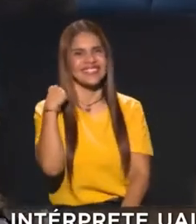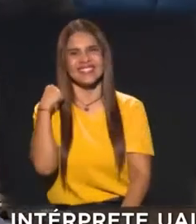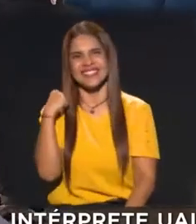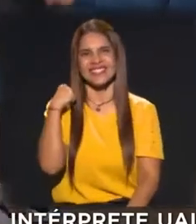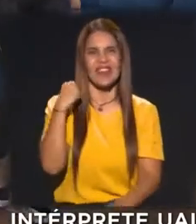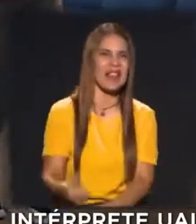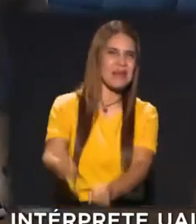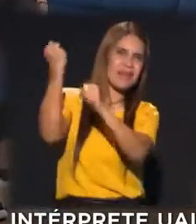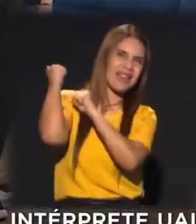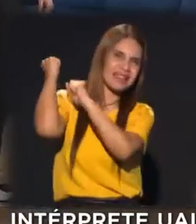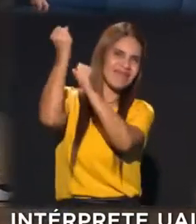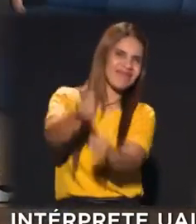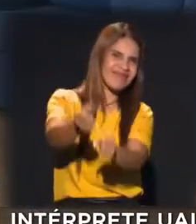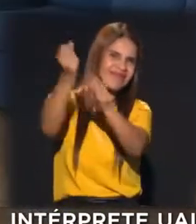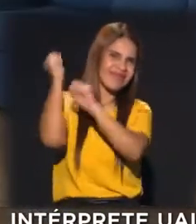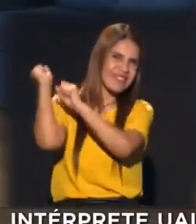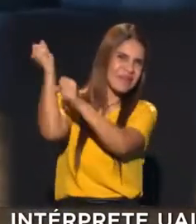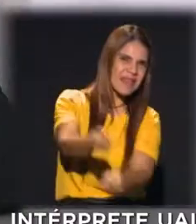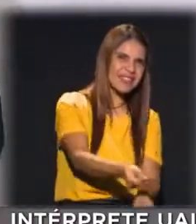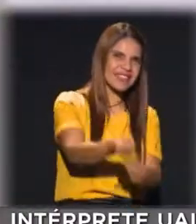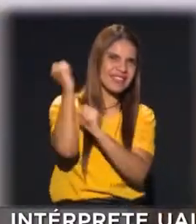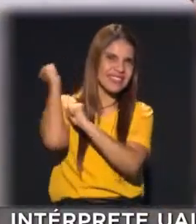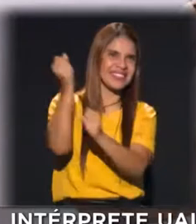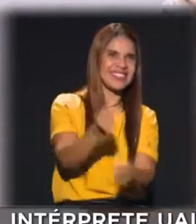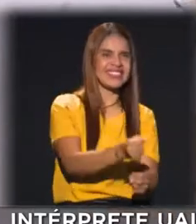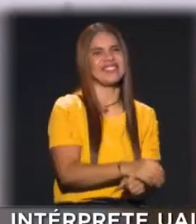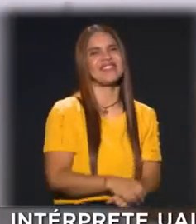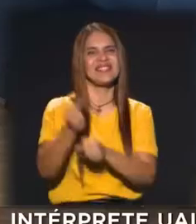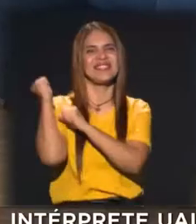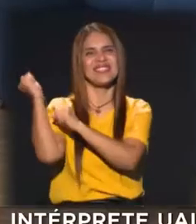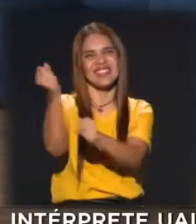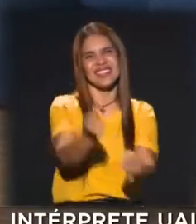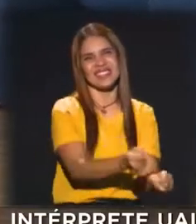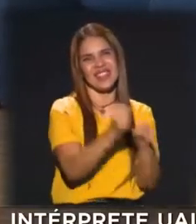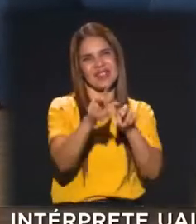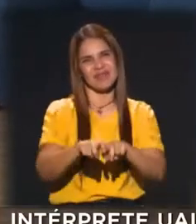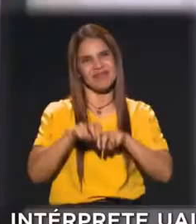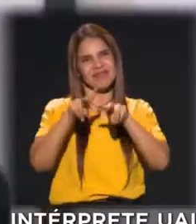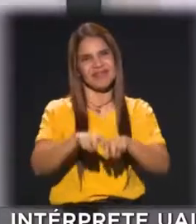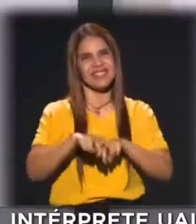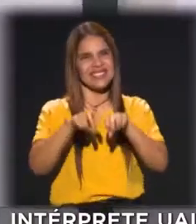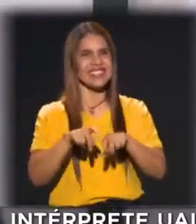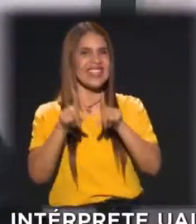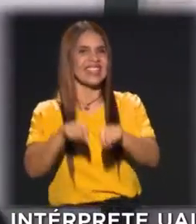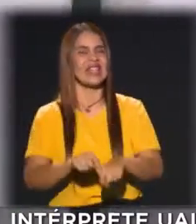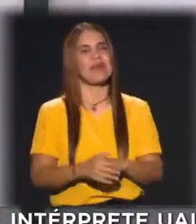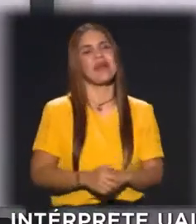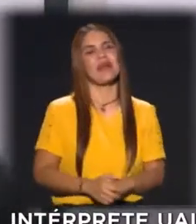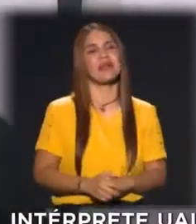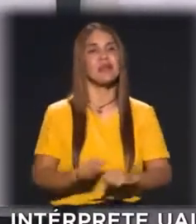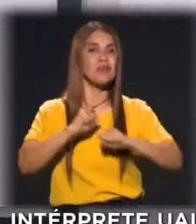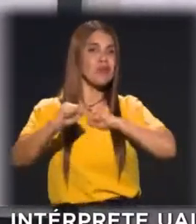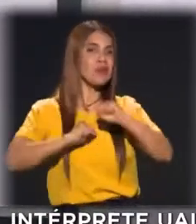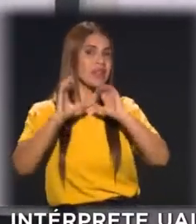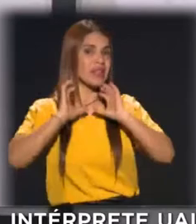el asador, es. O el asador. Eso, se viene, se va, se viene, se va. Bueno, y también podemos empezar, como es